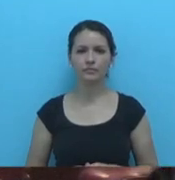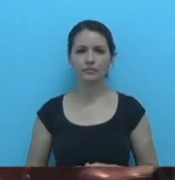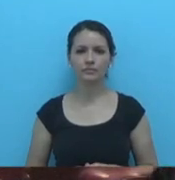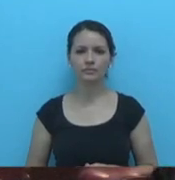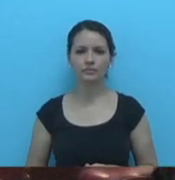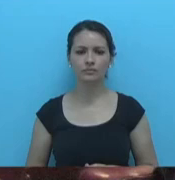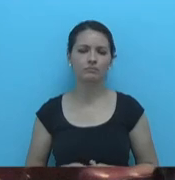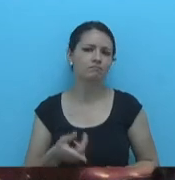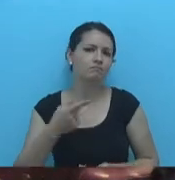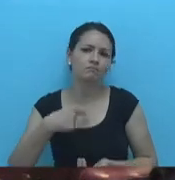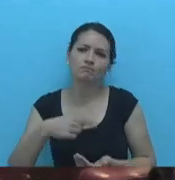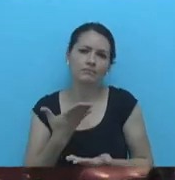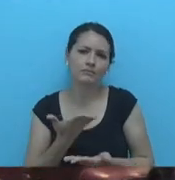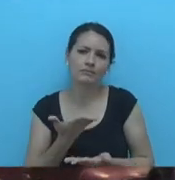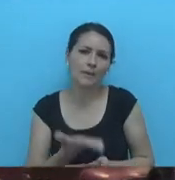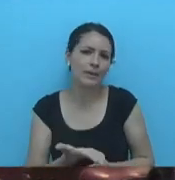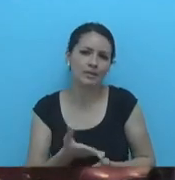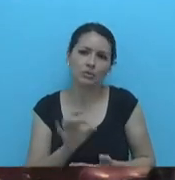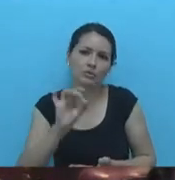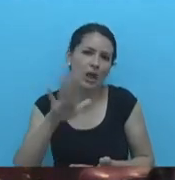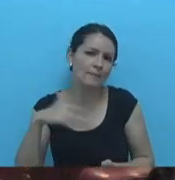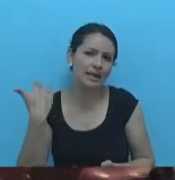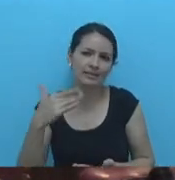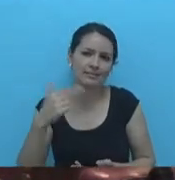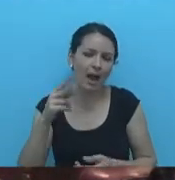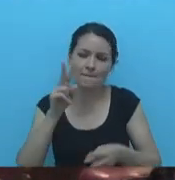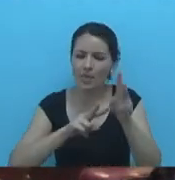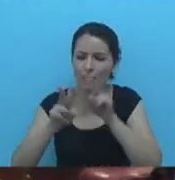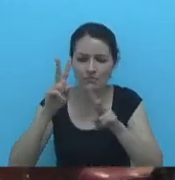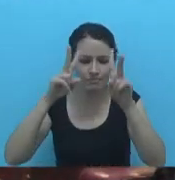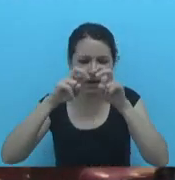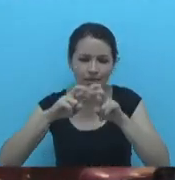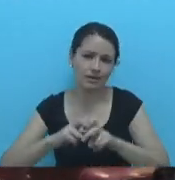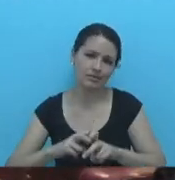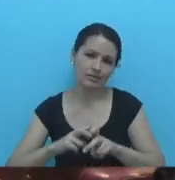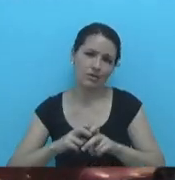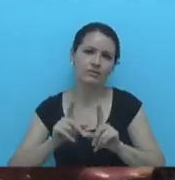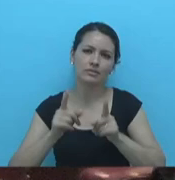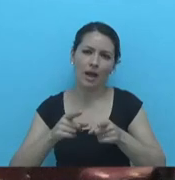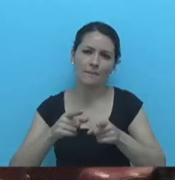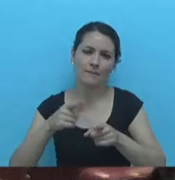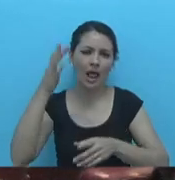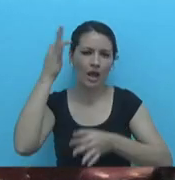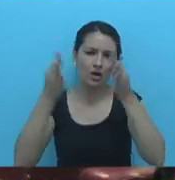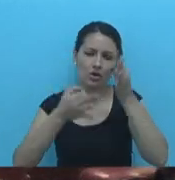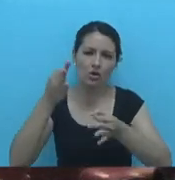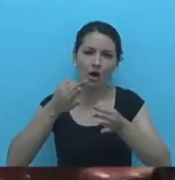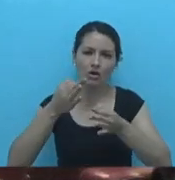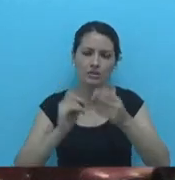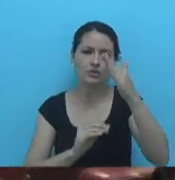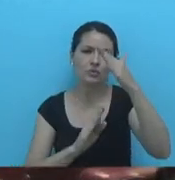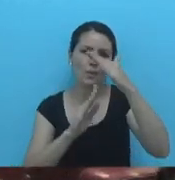Lo que le solicitamos es celeridad en la causa y que de una vez por todas la Corte Suprema de Justicia de la